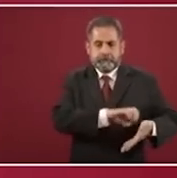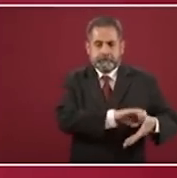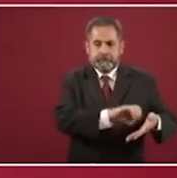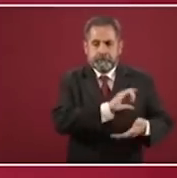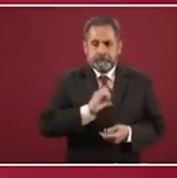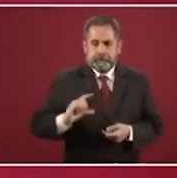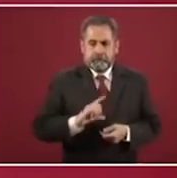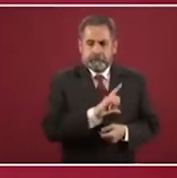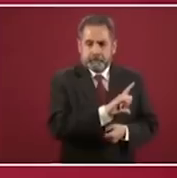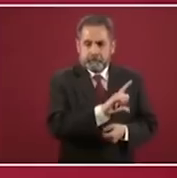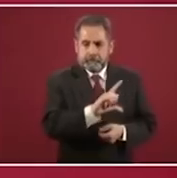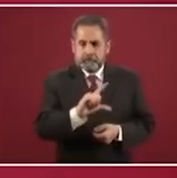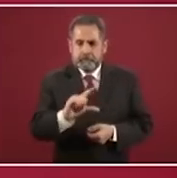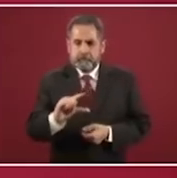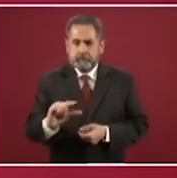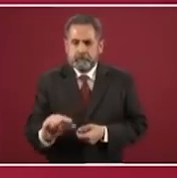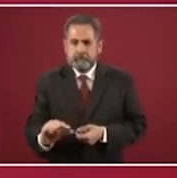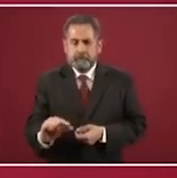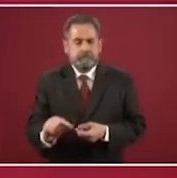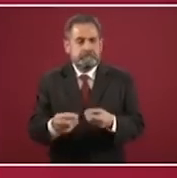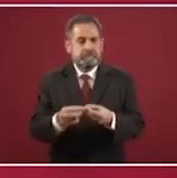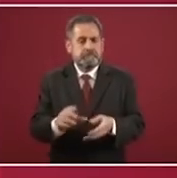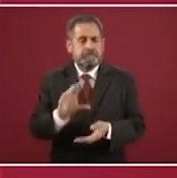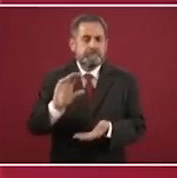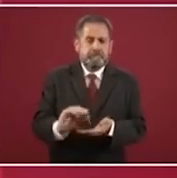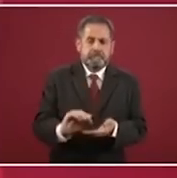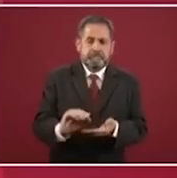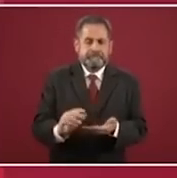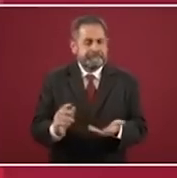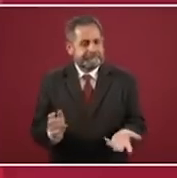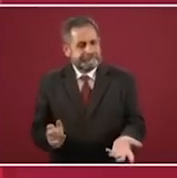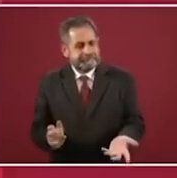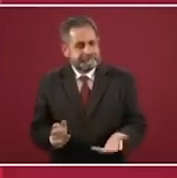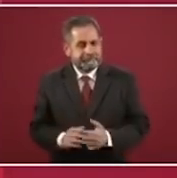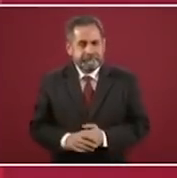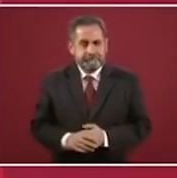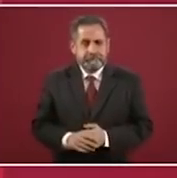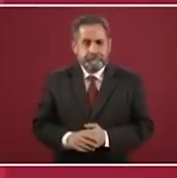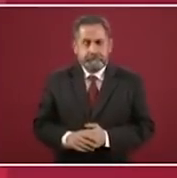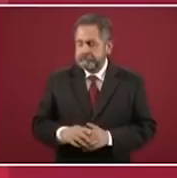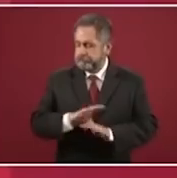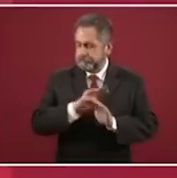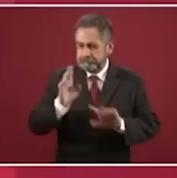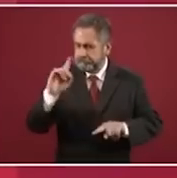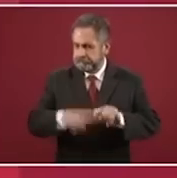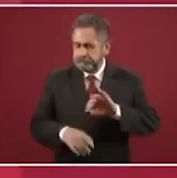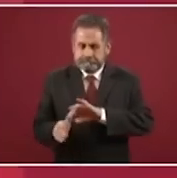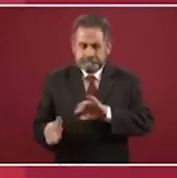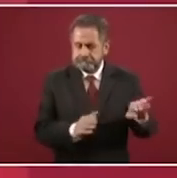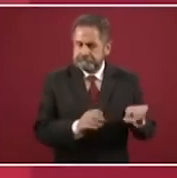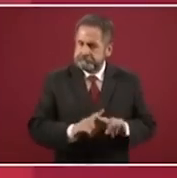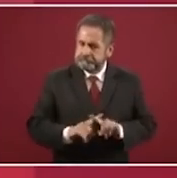del apoyo, con piquete de ojo. Entonces, ya eso se elimina,